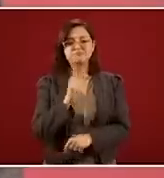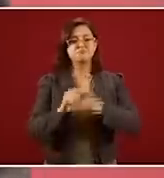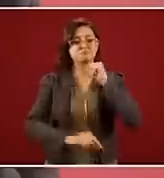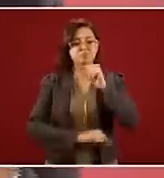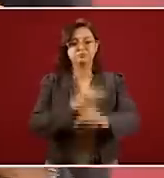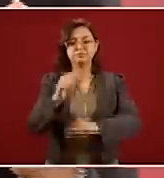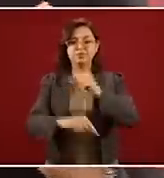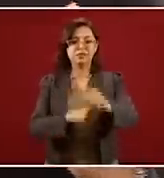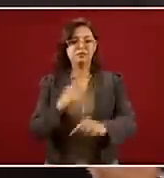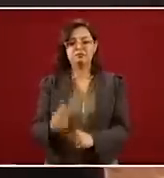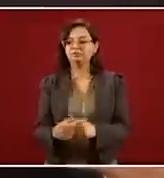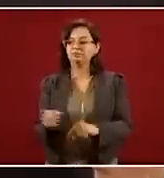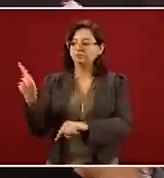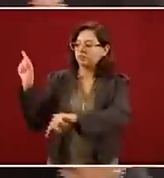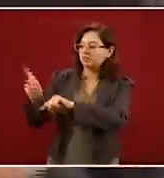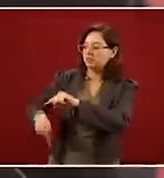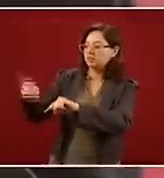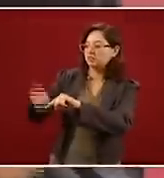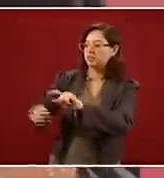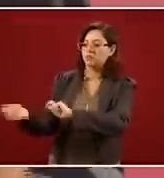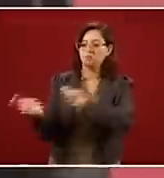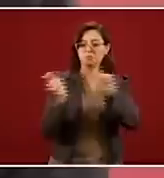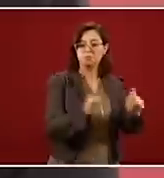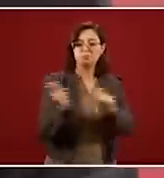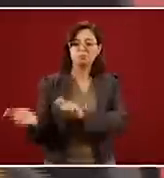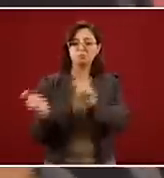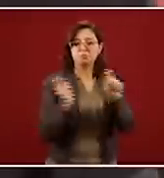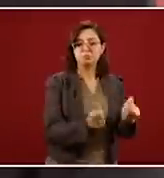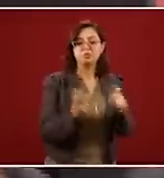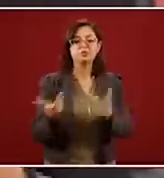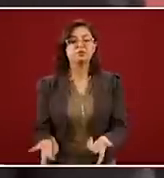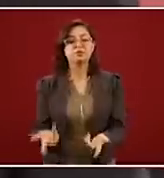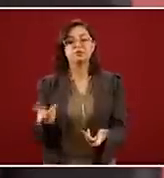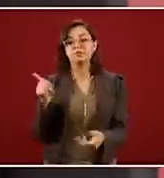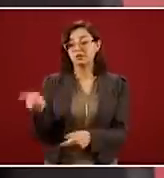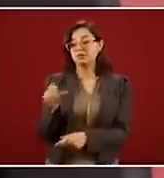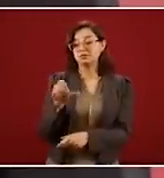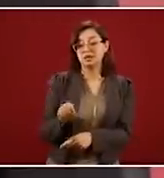La Comisión Federal de Electricidad abastecía todo el mercado nacional